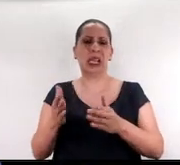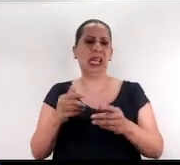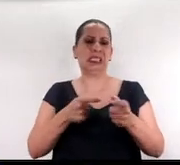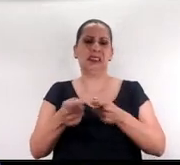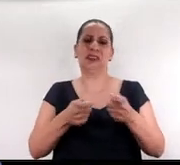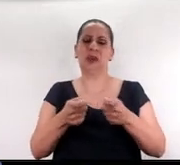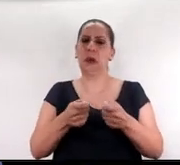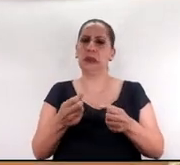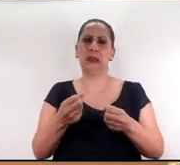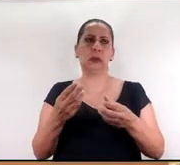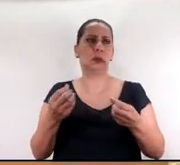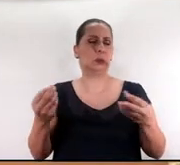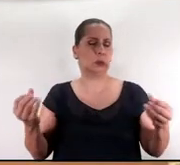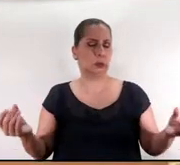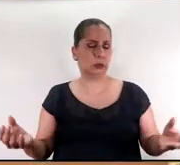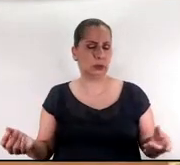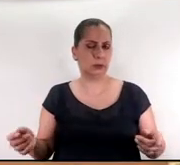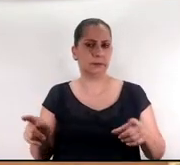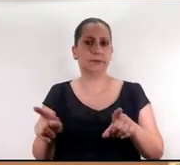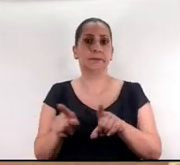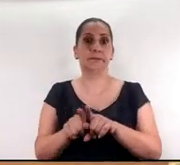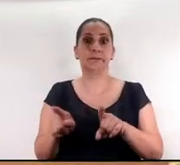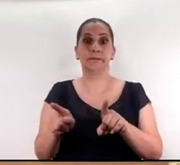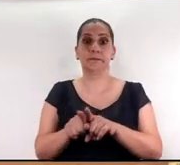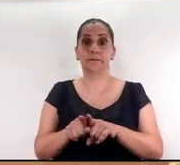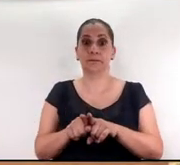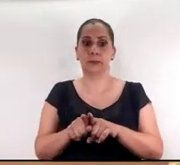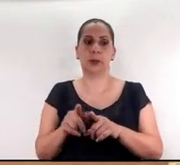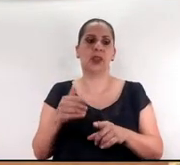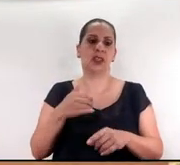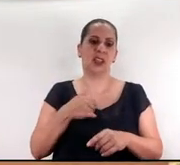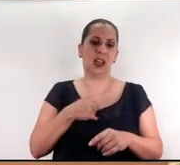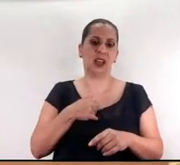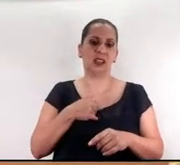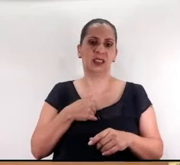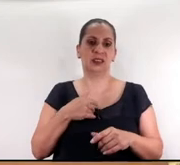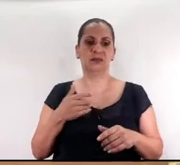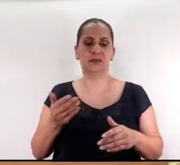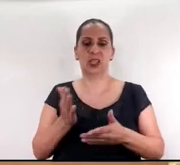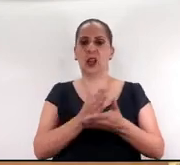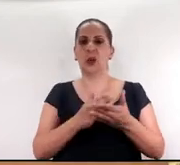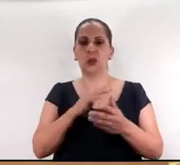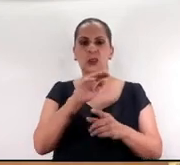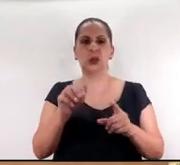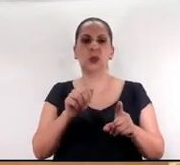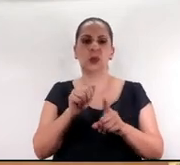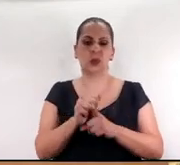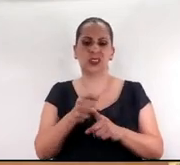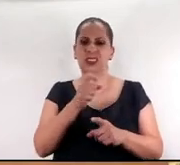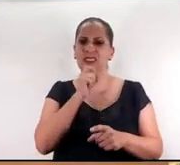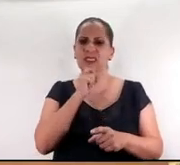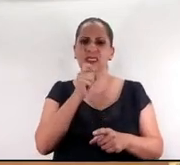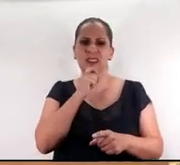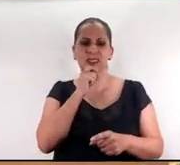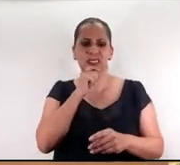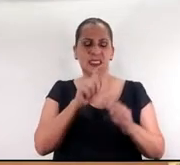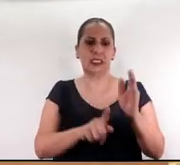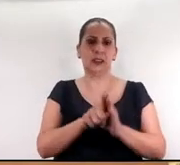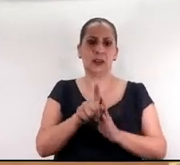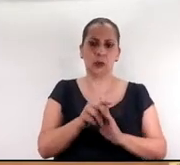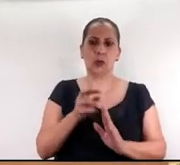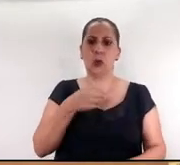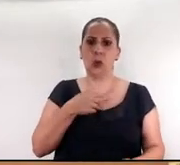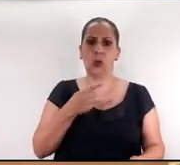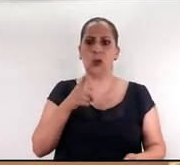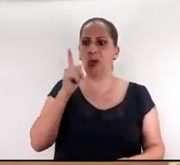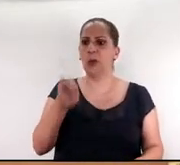muy excesivos, y además con reglas que prácticamente dificultan el desarrollo u obligan a la gente